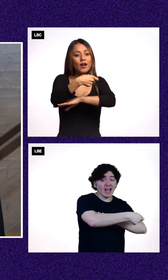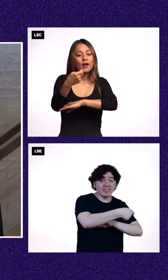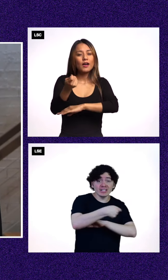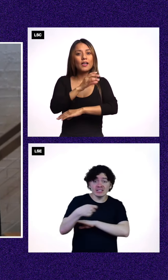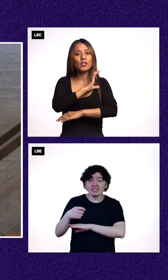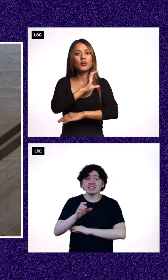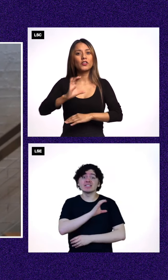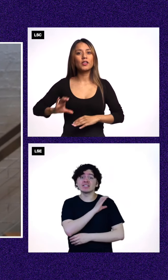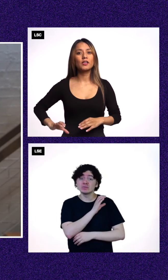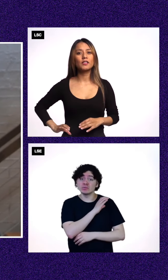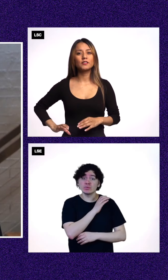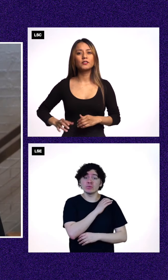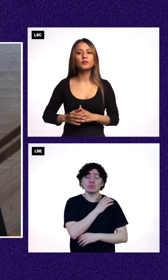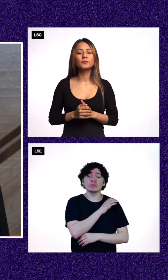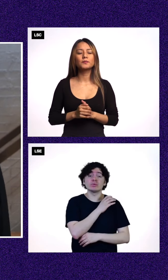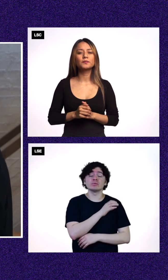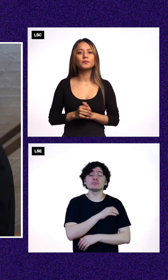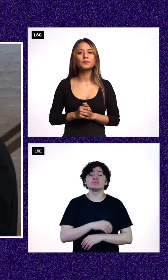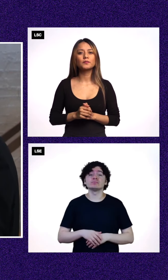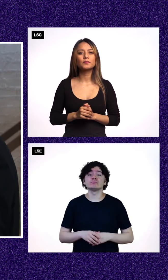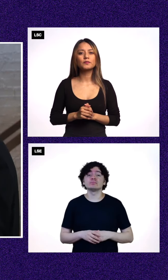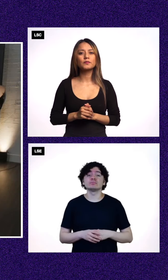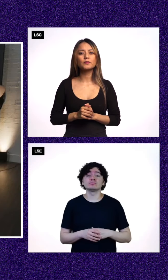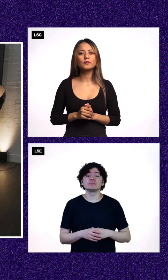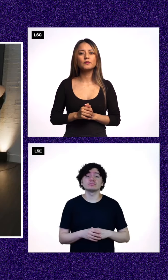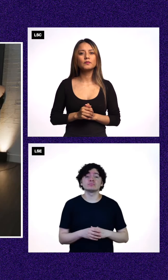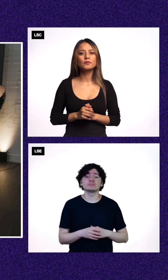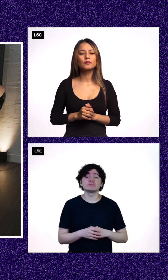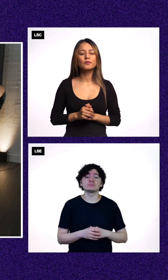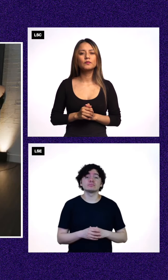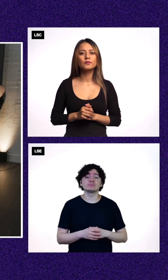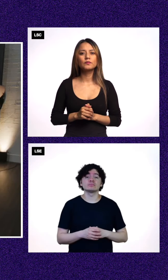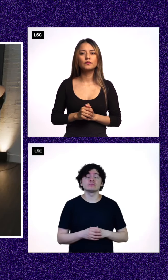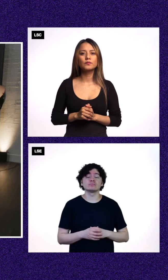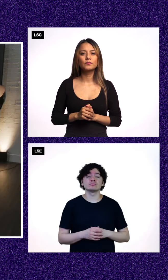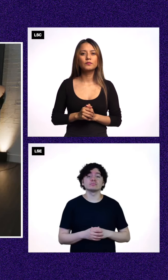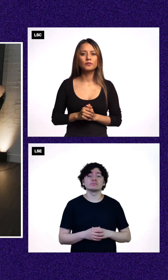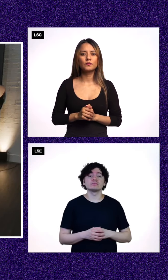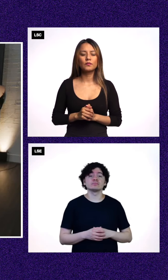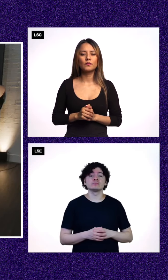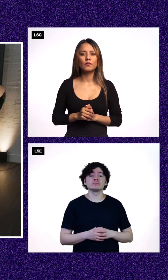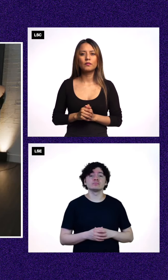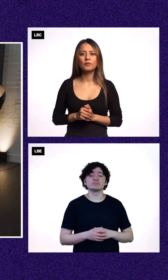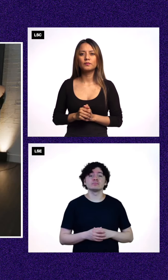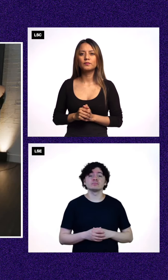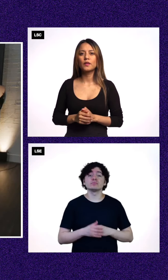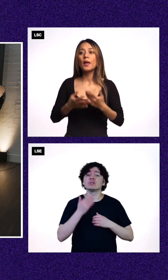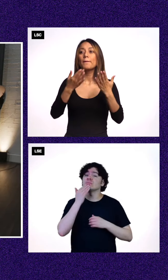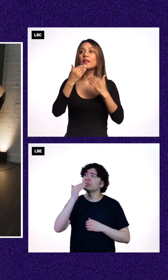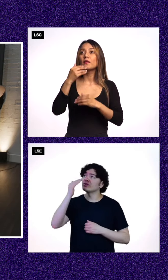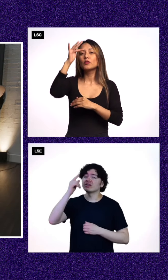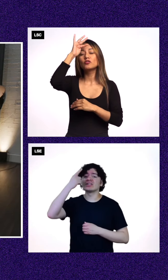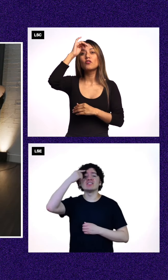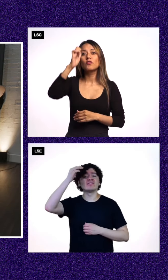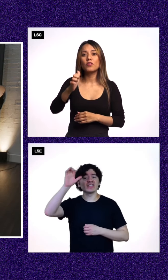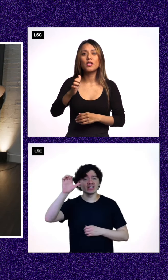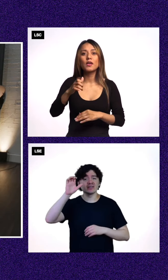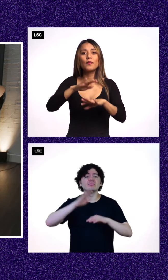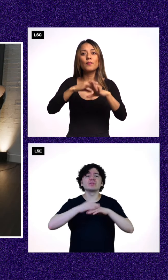confirmarnos y para exhortarnos respecto a vuestra fe, a fin de que nadie se inquiete por estas tribulaciones, porque